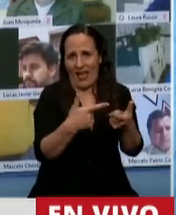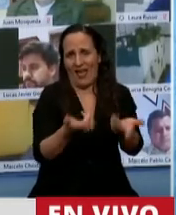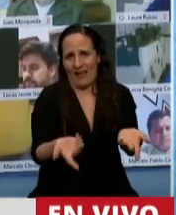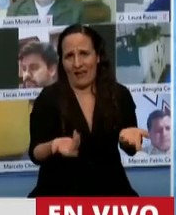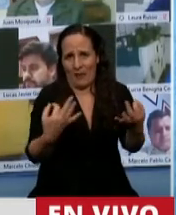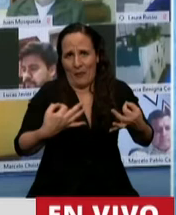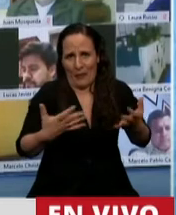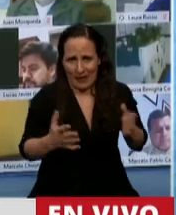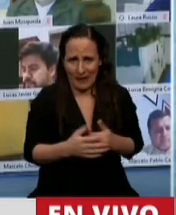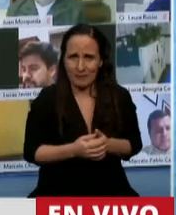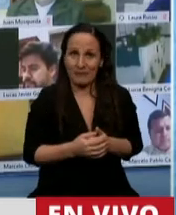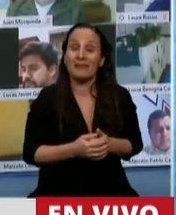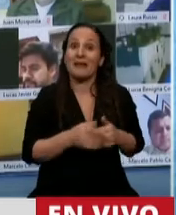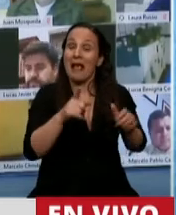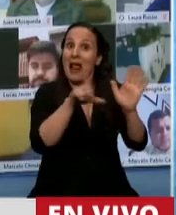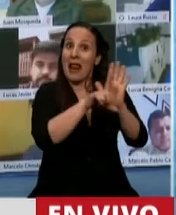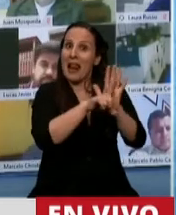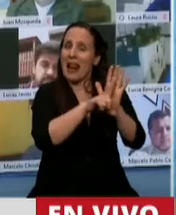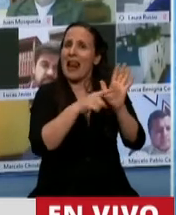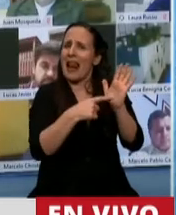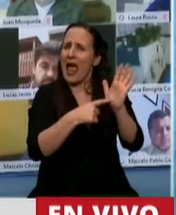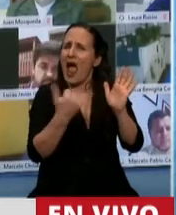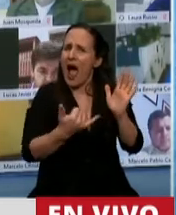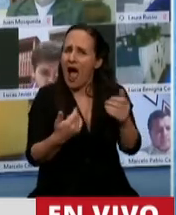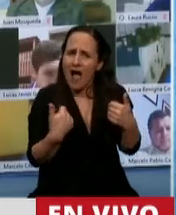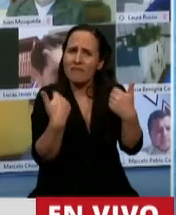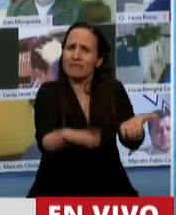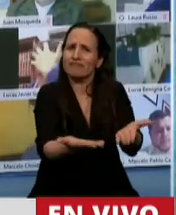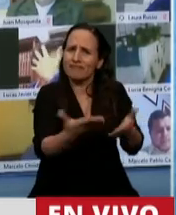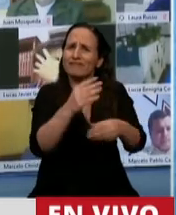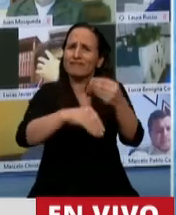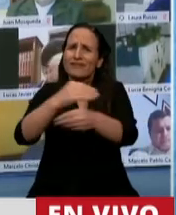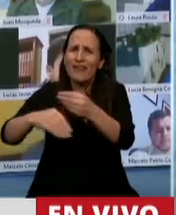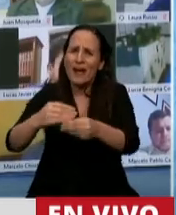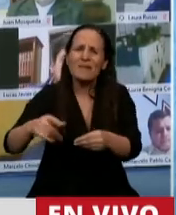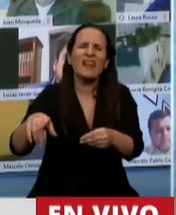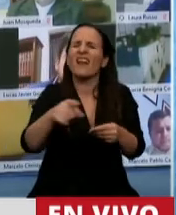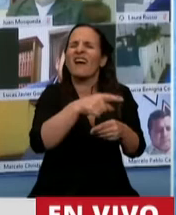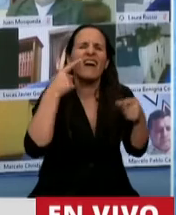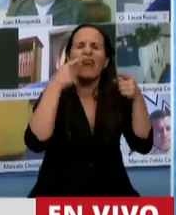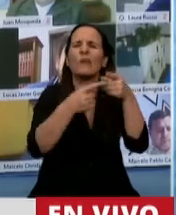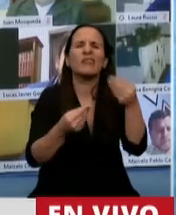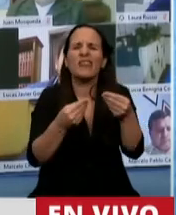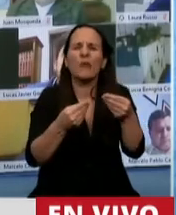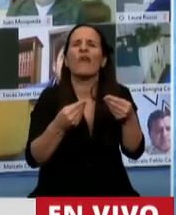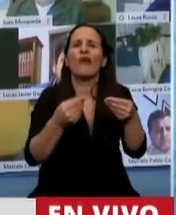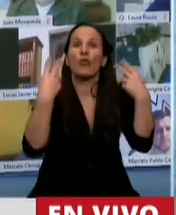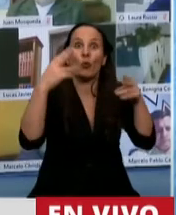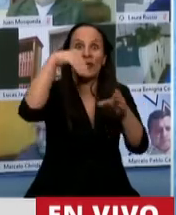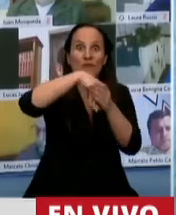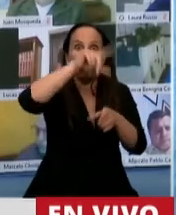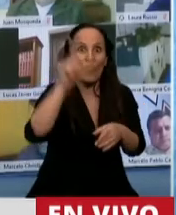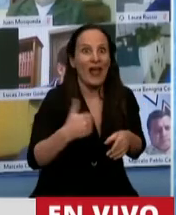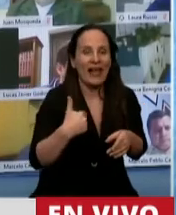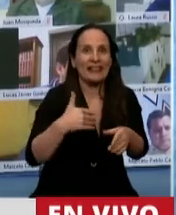como decía antes, tiene un beneficio para todas las familias argentinas buscando reactivar el turismo interno con un bono fiscal